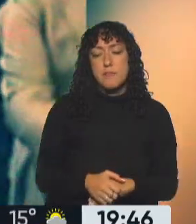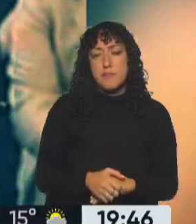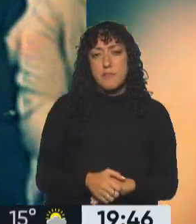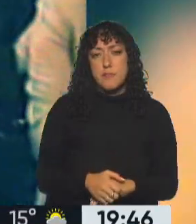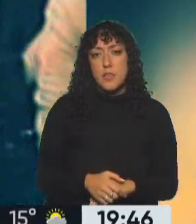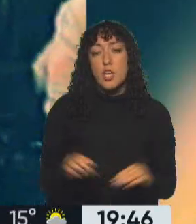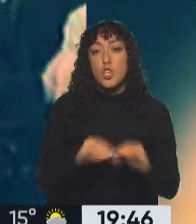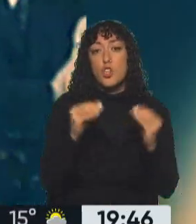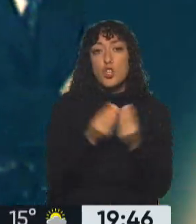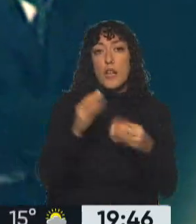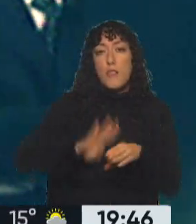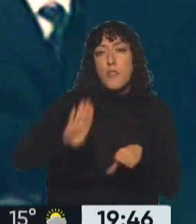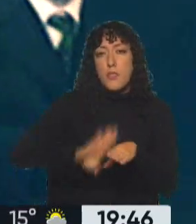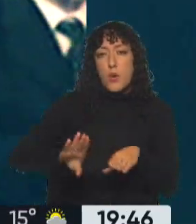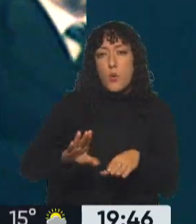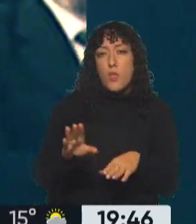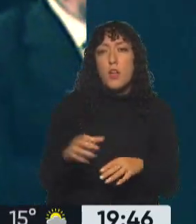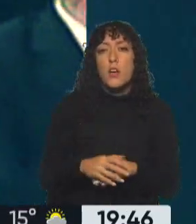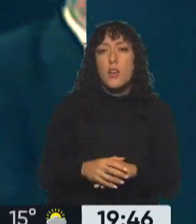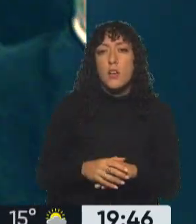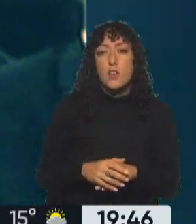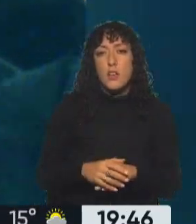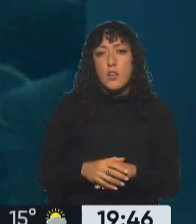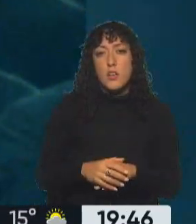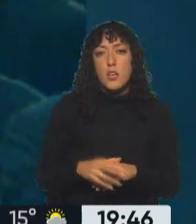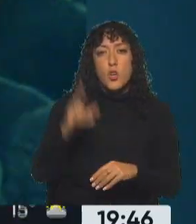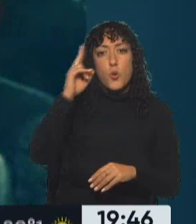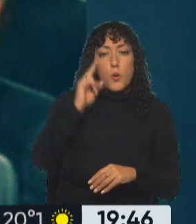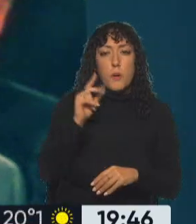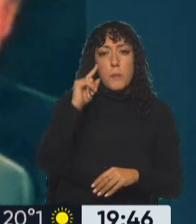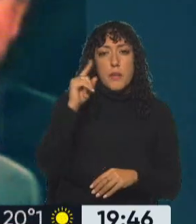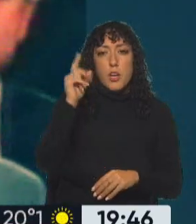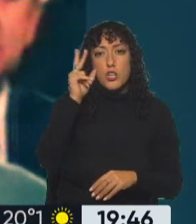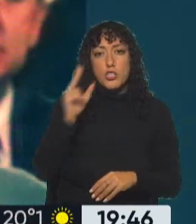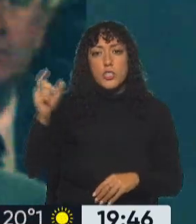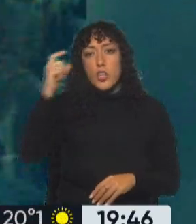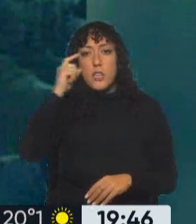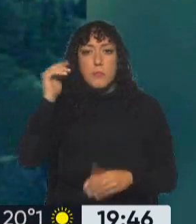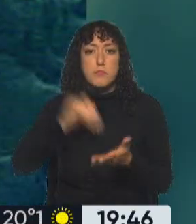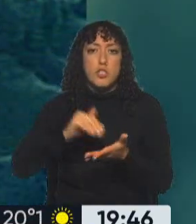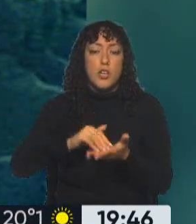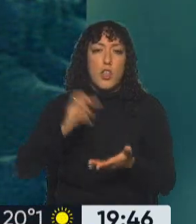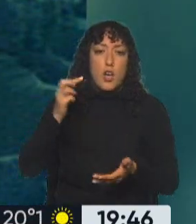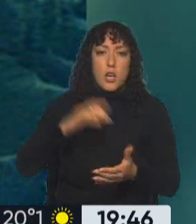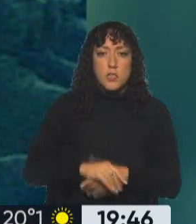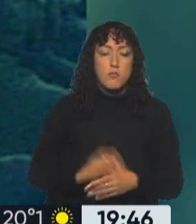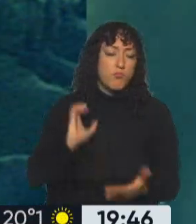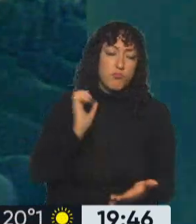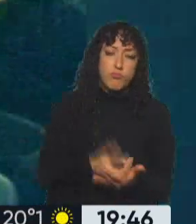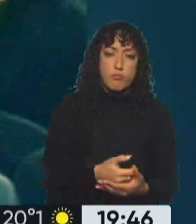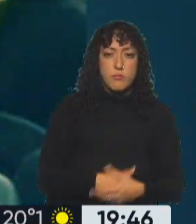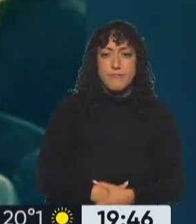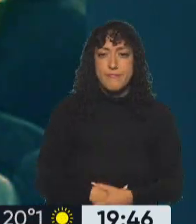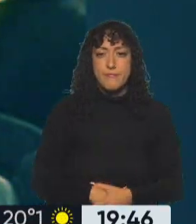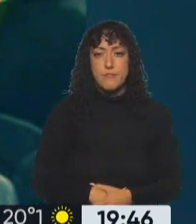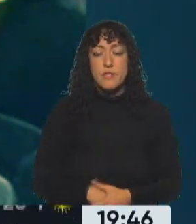la suma total adeudada de capital de 9.810 millones de dólares. Concretamos